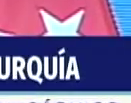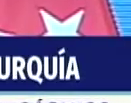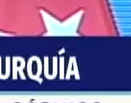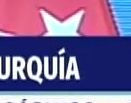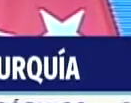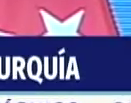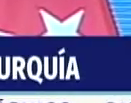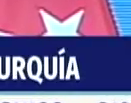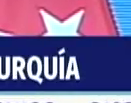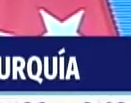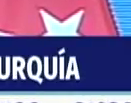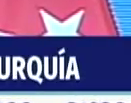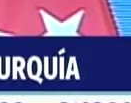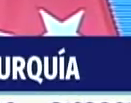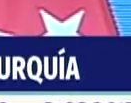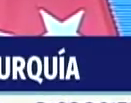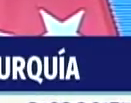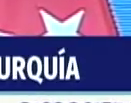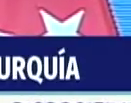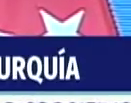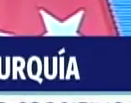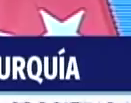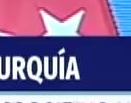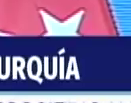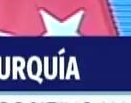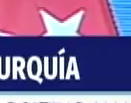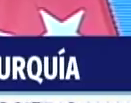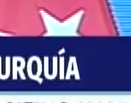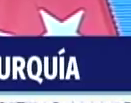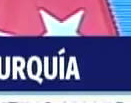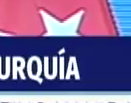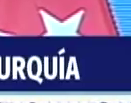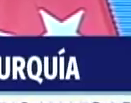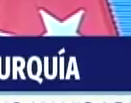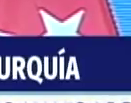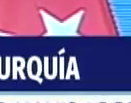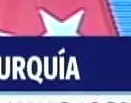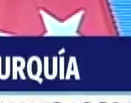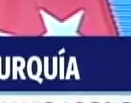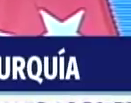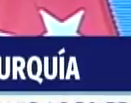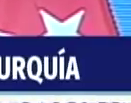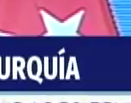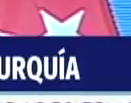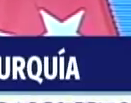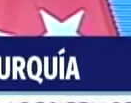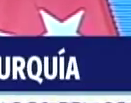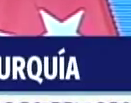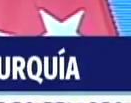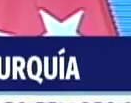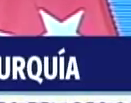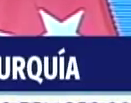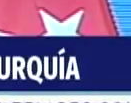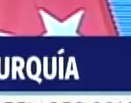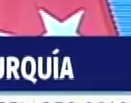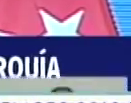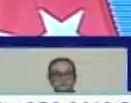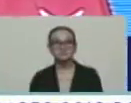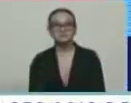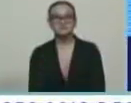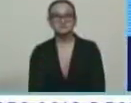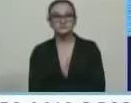República y de toda la vicepresidencia económica para seguir construyendo una relación perdurable en el